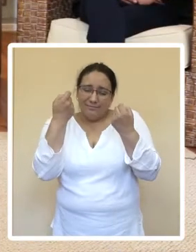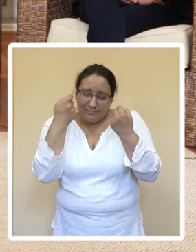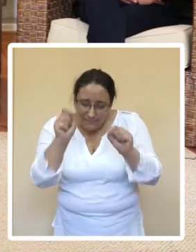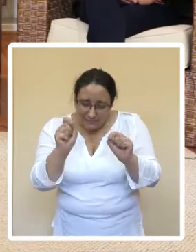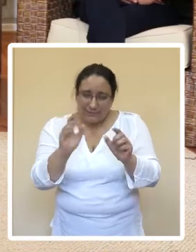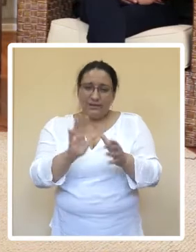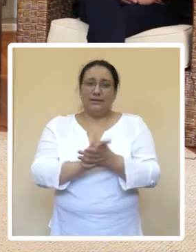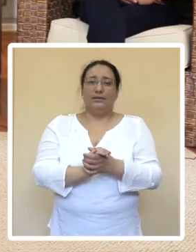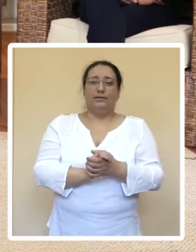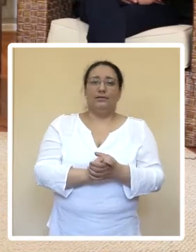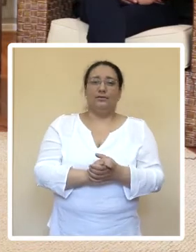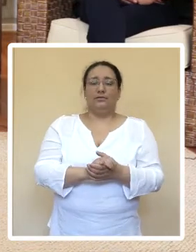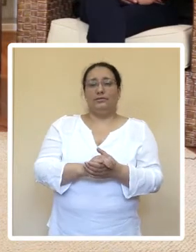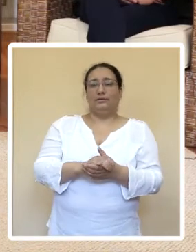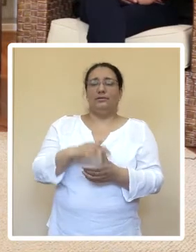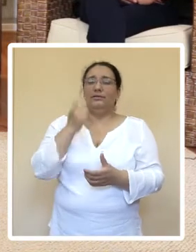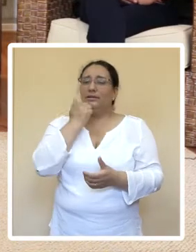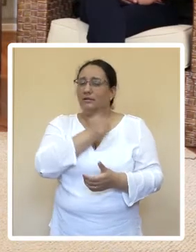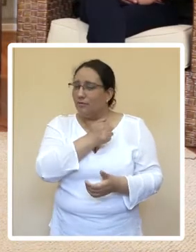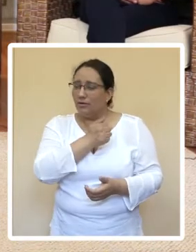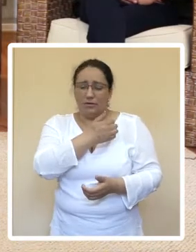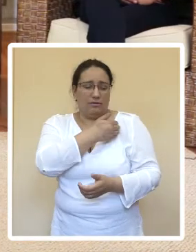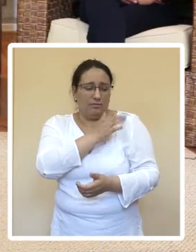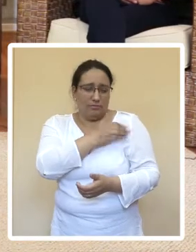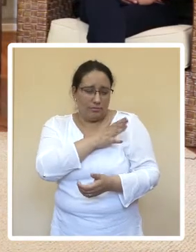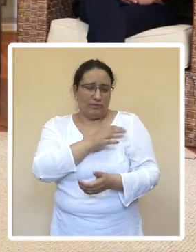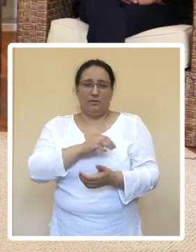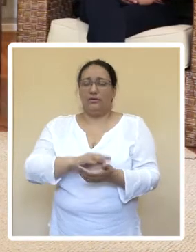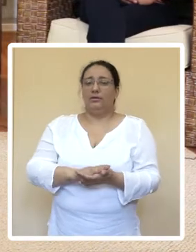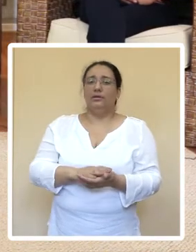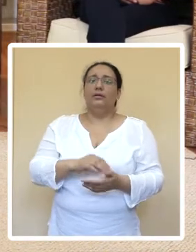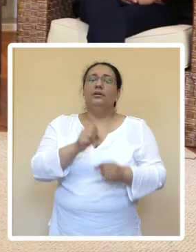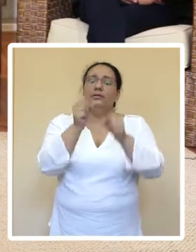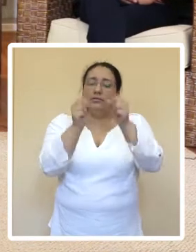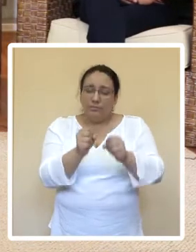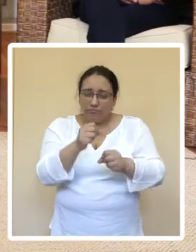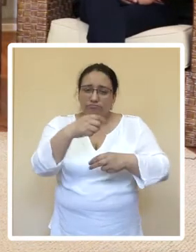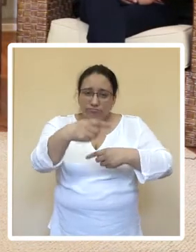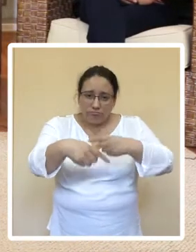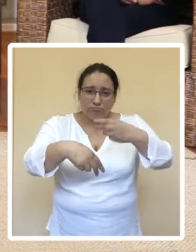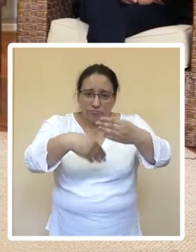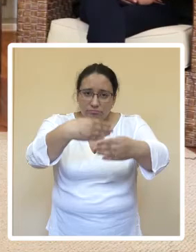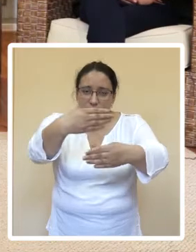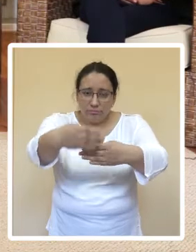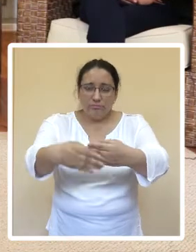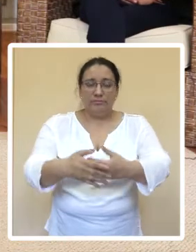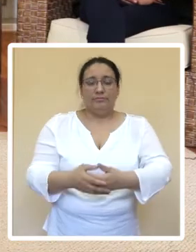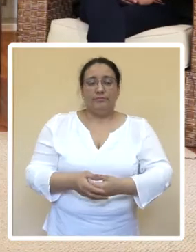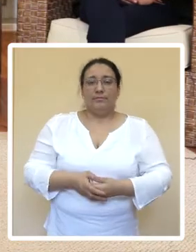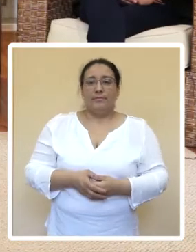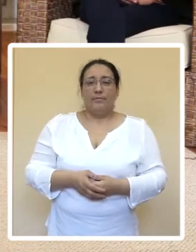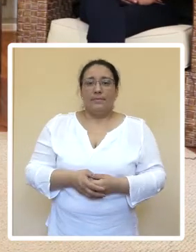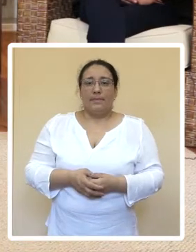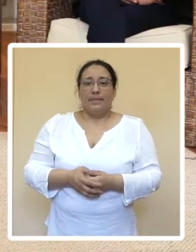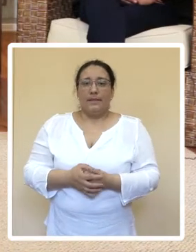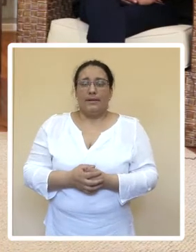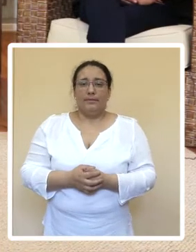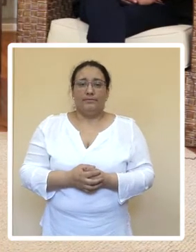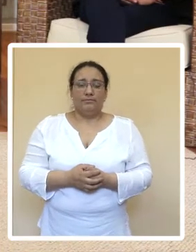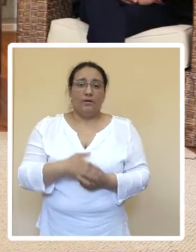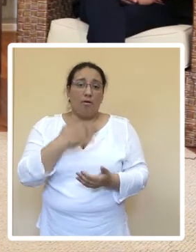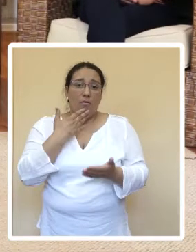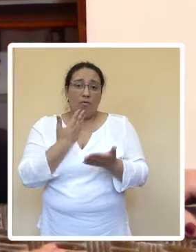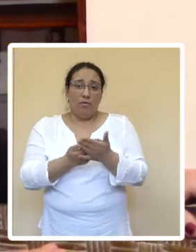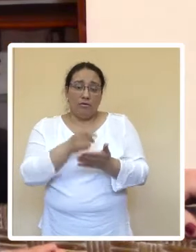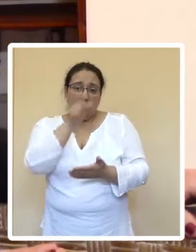no importa, se pueden levantar, se pueden seguir avanzando. Del hecho de equivocarse no